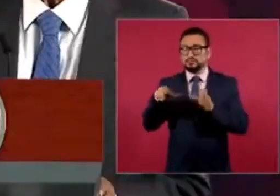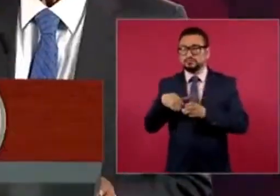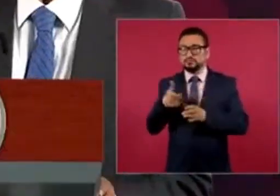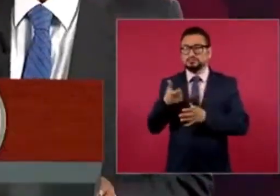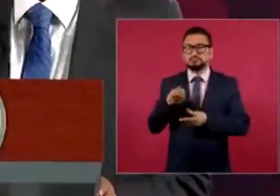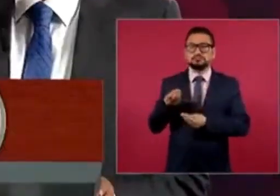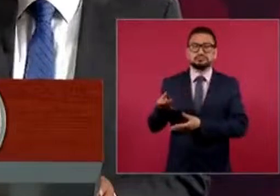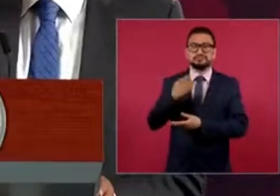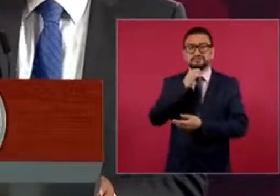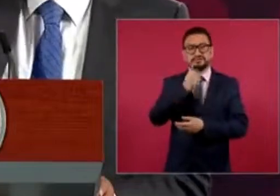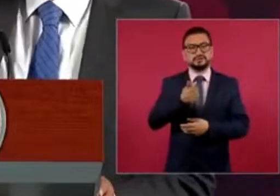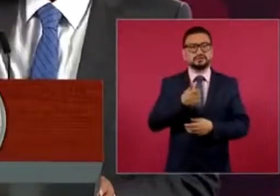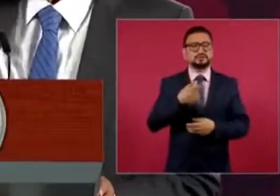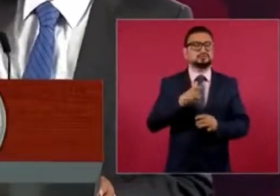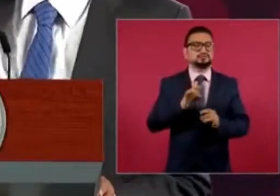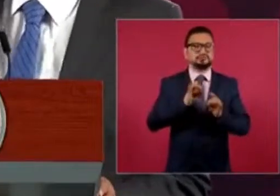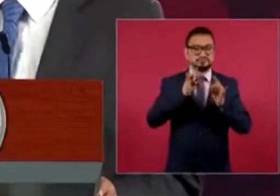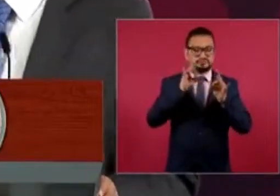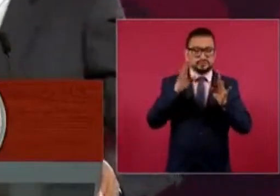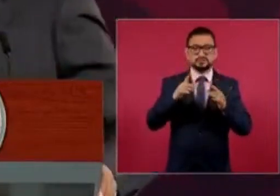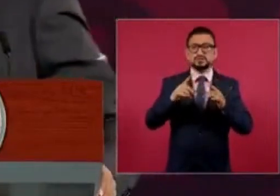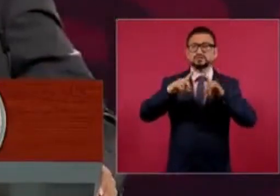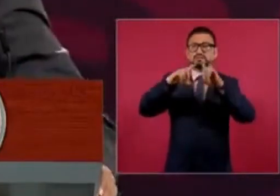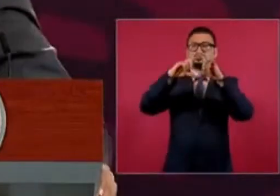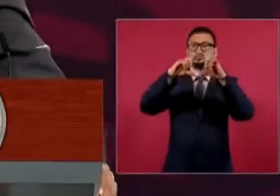Me encontraba yo letreros: